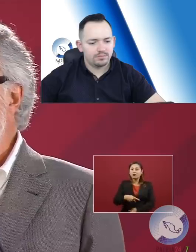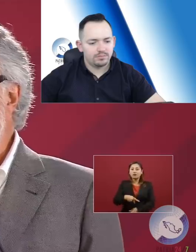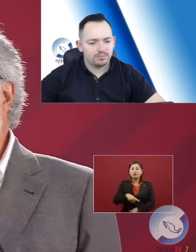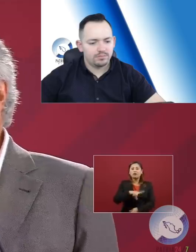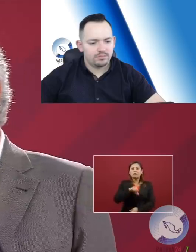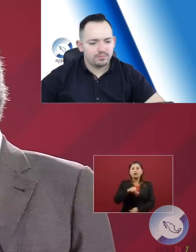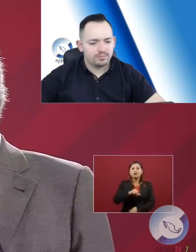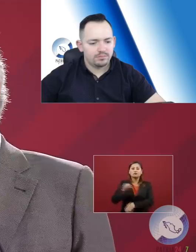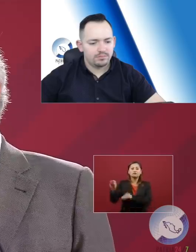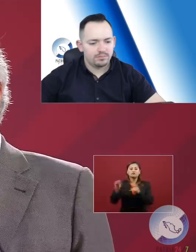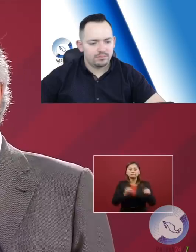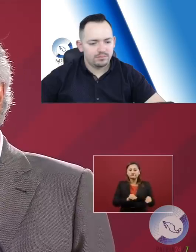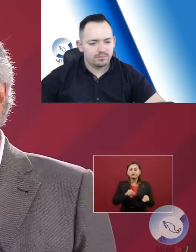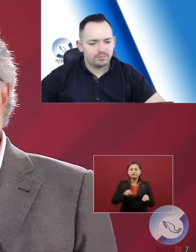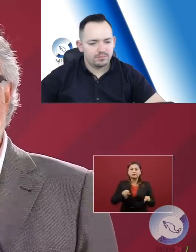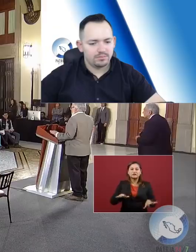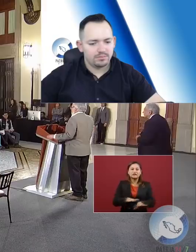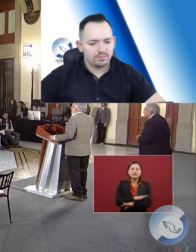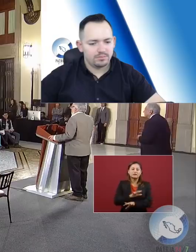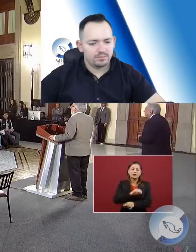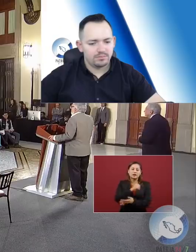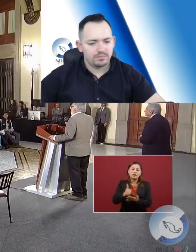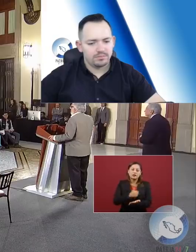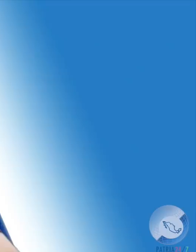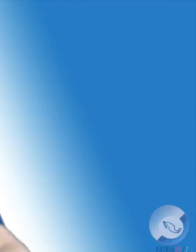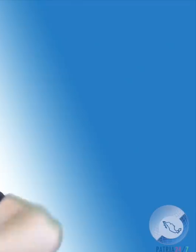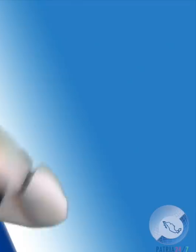también detona este incremento.